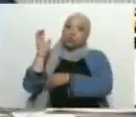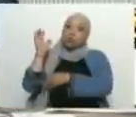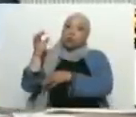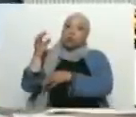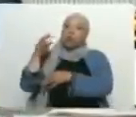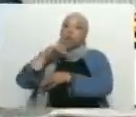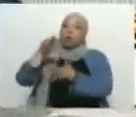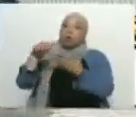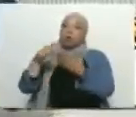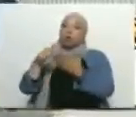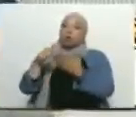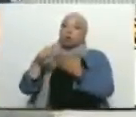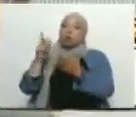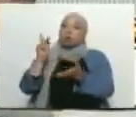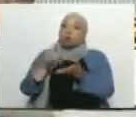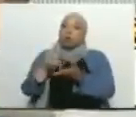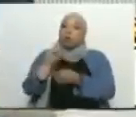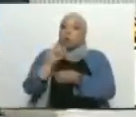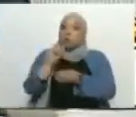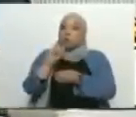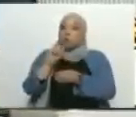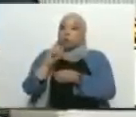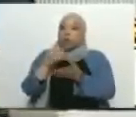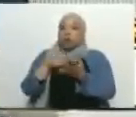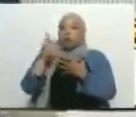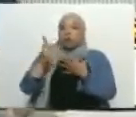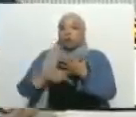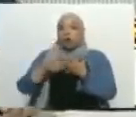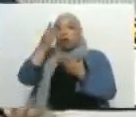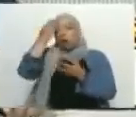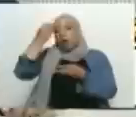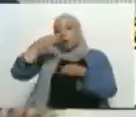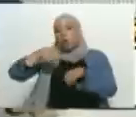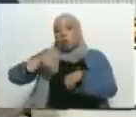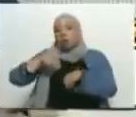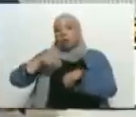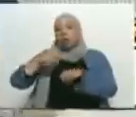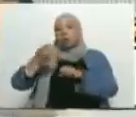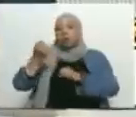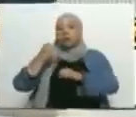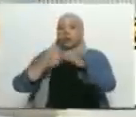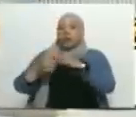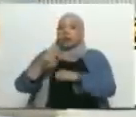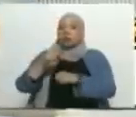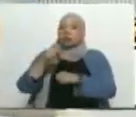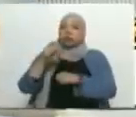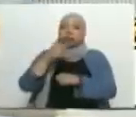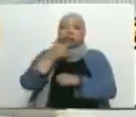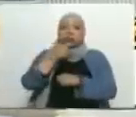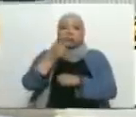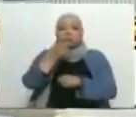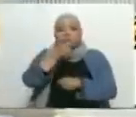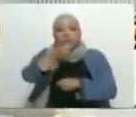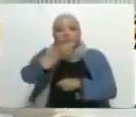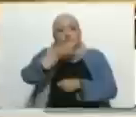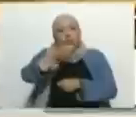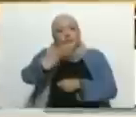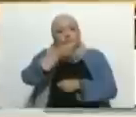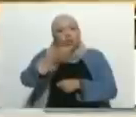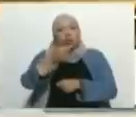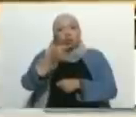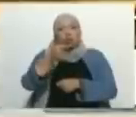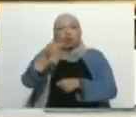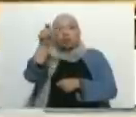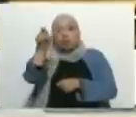va a presentar en breves minutos un proyecto de acuerdo en repudio a las declaraciones indignantes